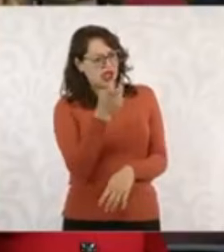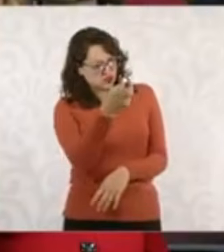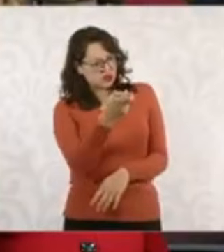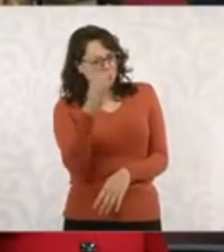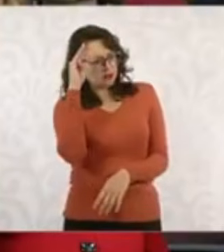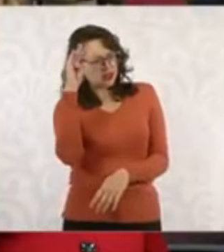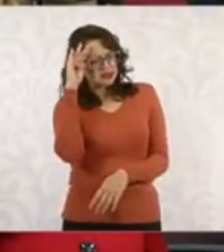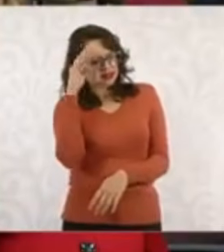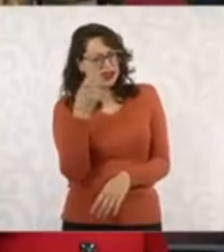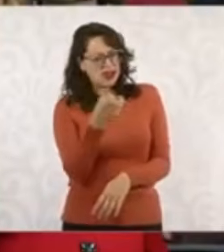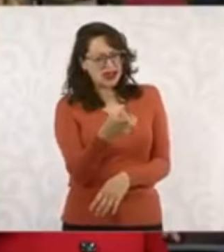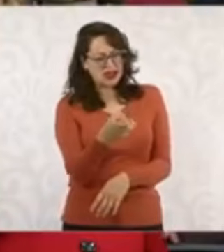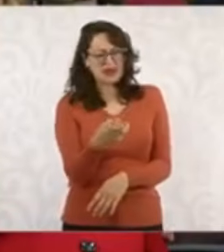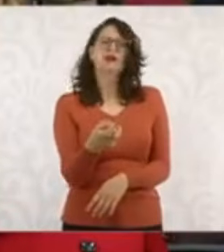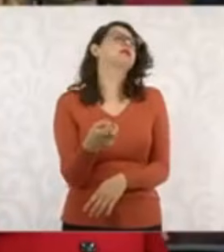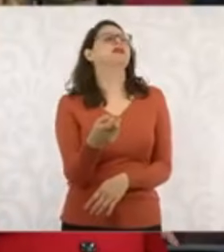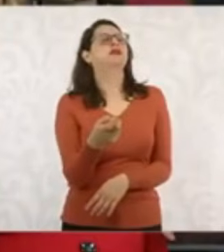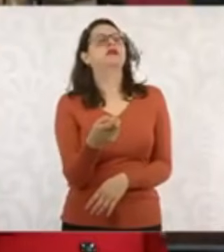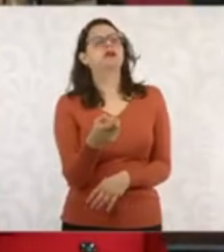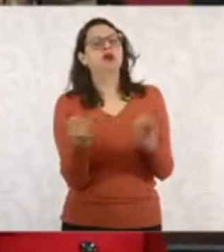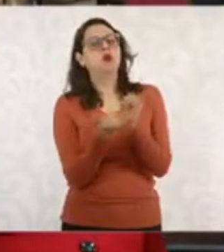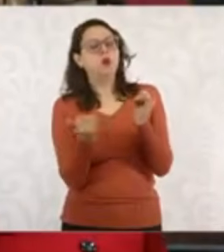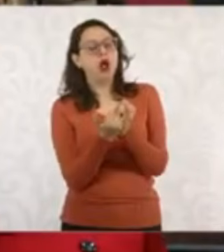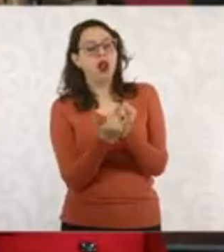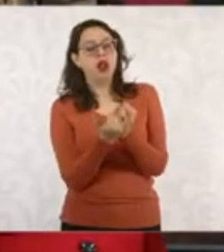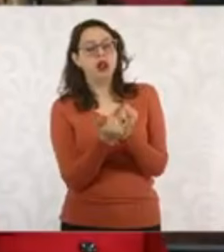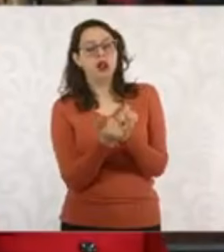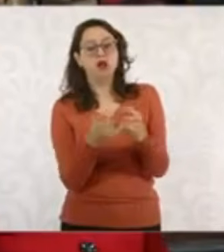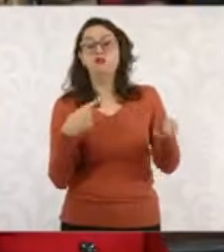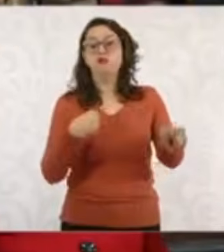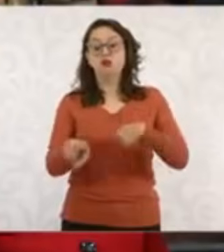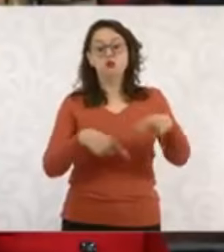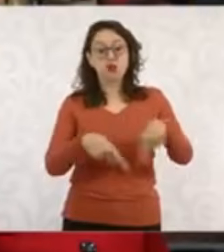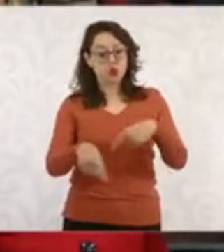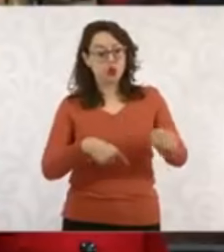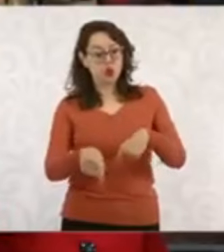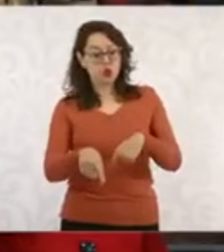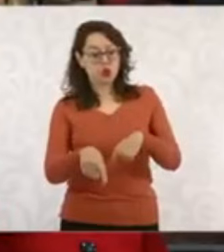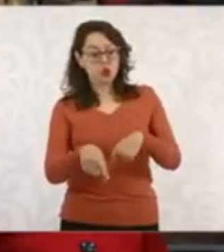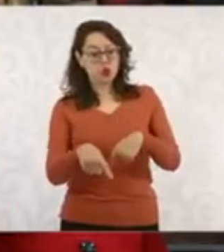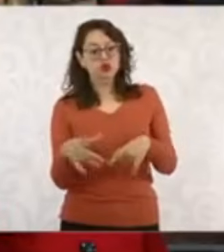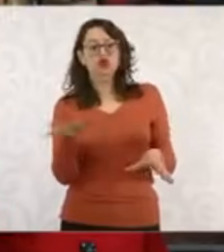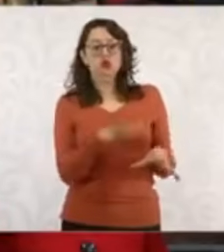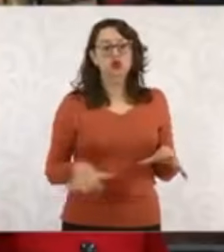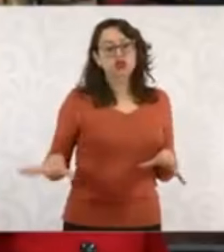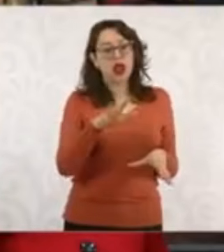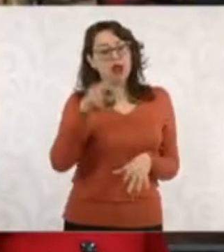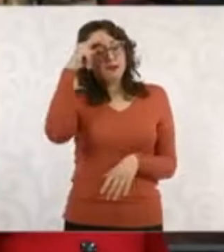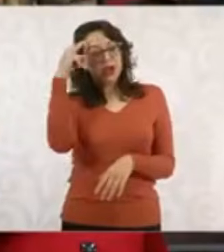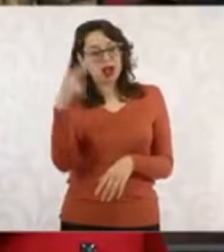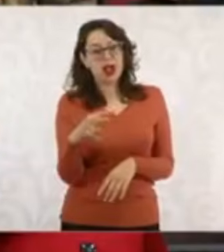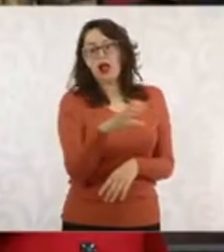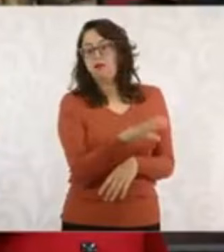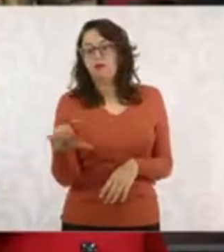ahí podría incorporarse en esta política de fútbol social mexicano,